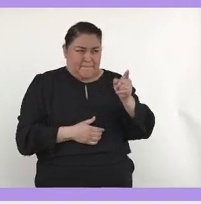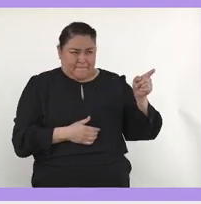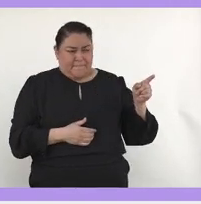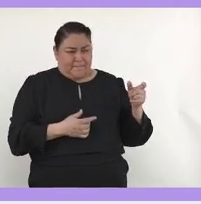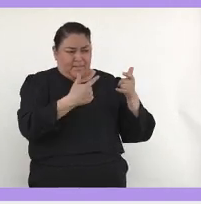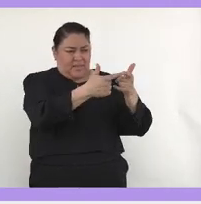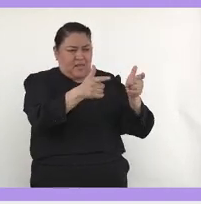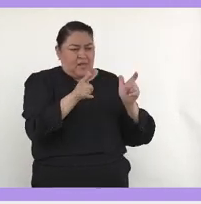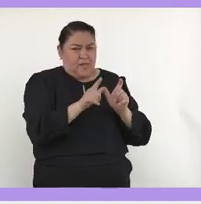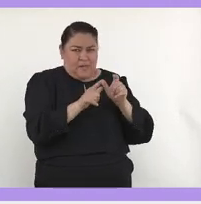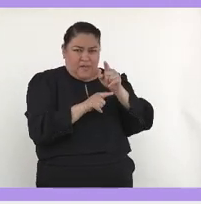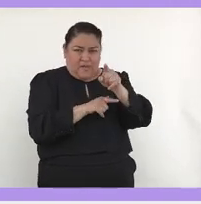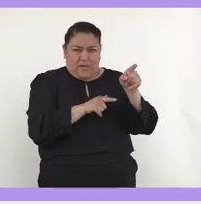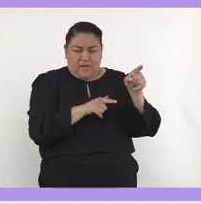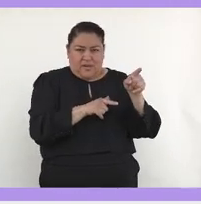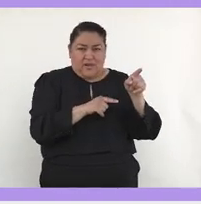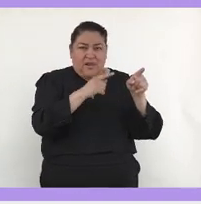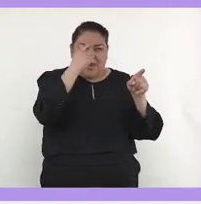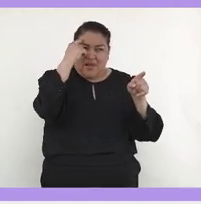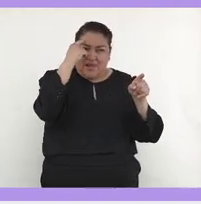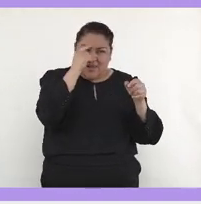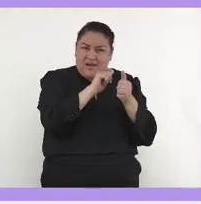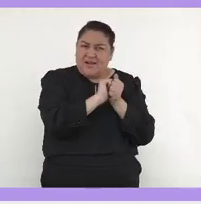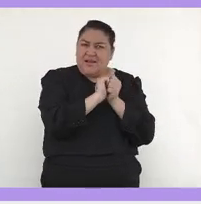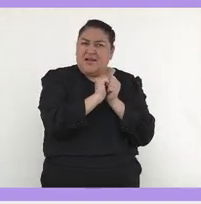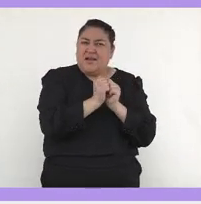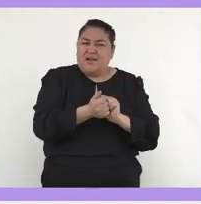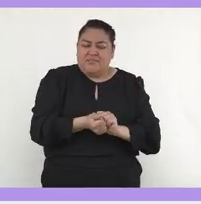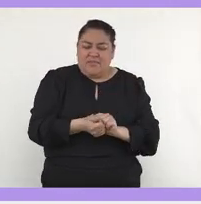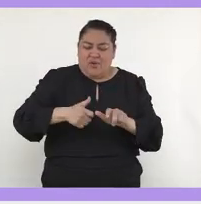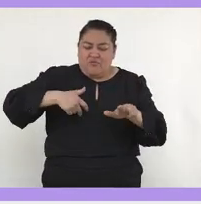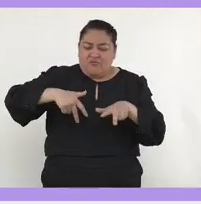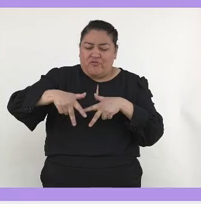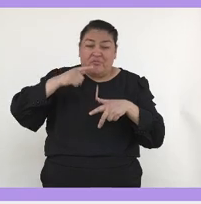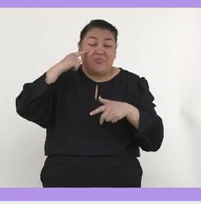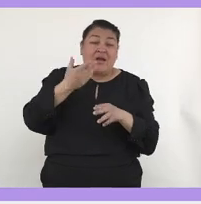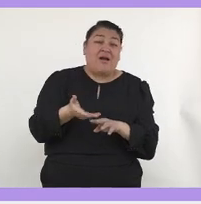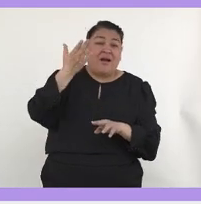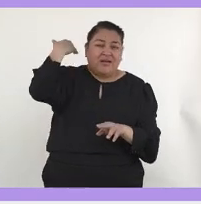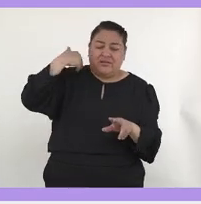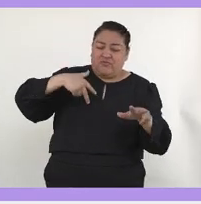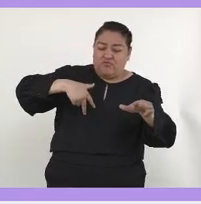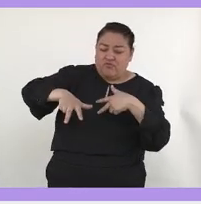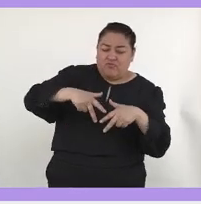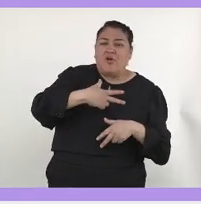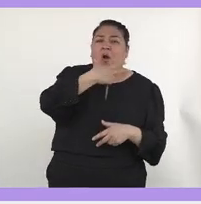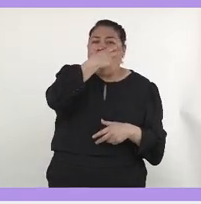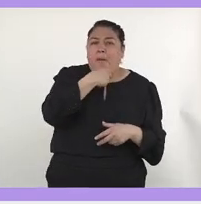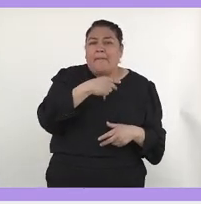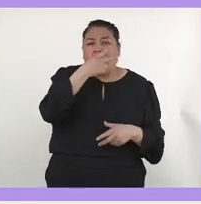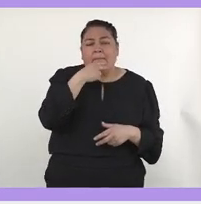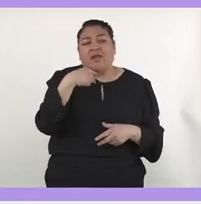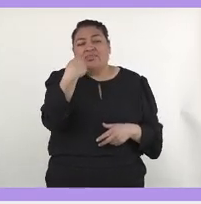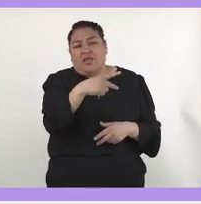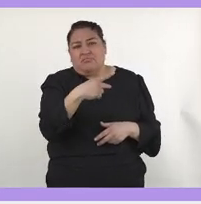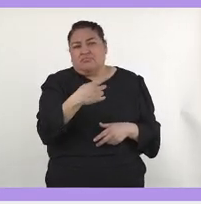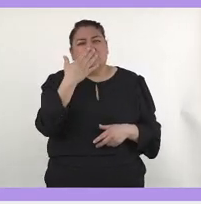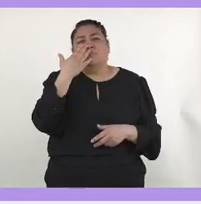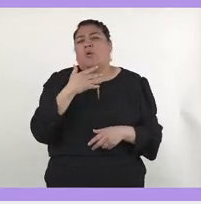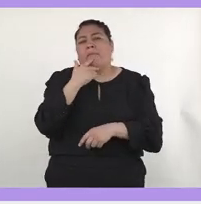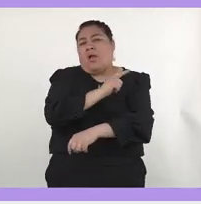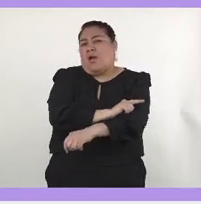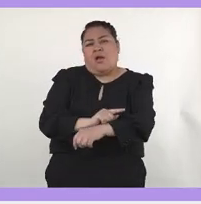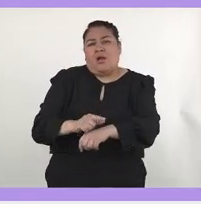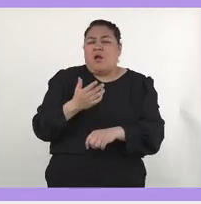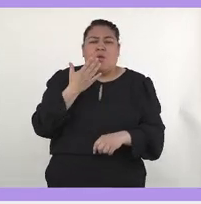Por supuesto que que cambió mucho de la percepción del fútbol si bien en ese momento no podía hacerse o no era profesional a nivel